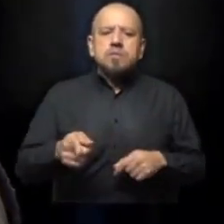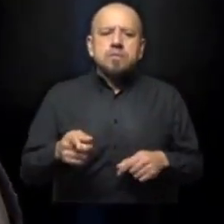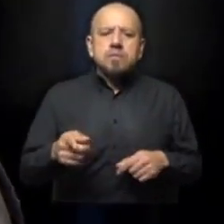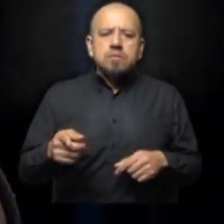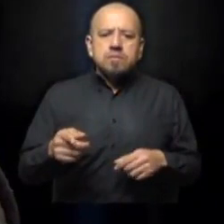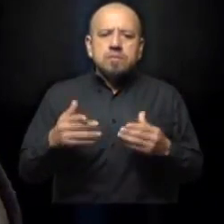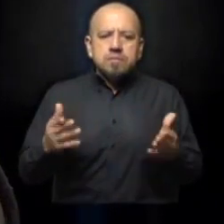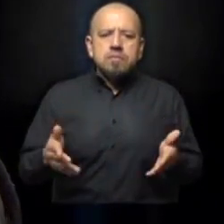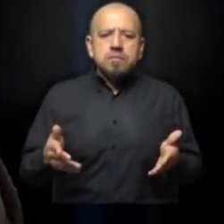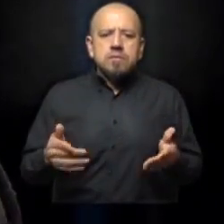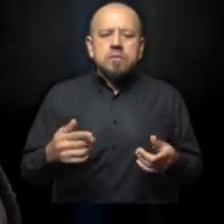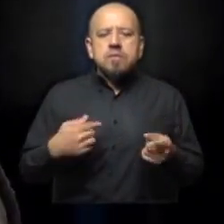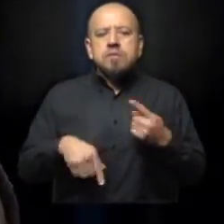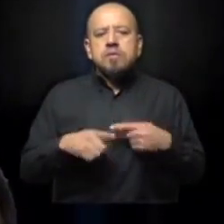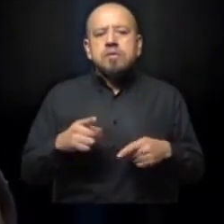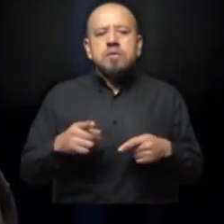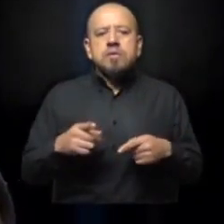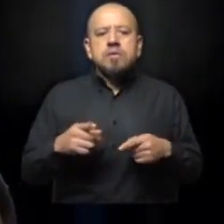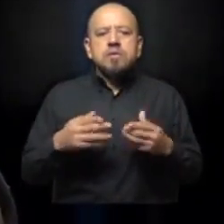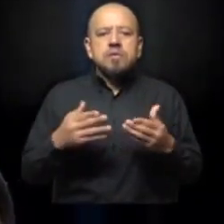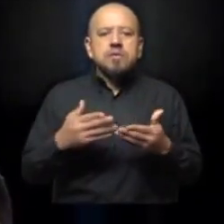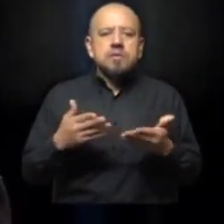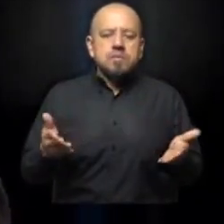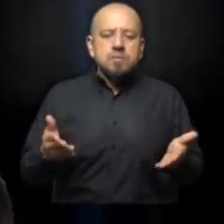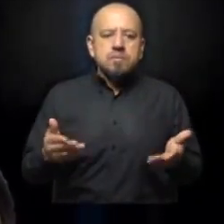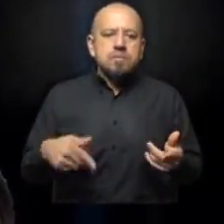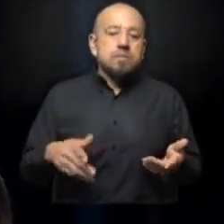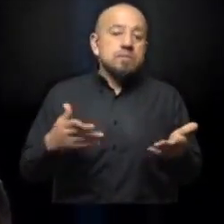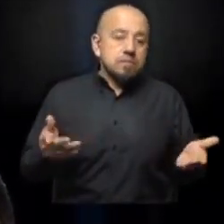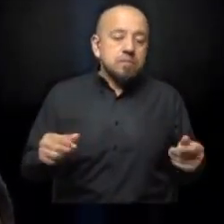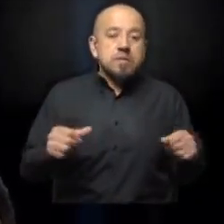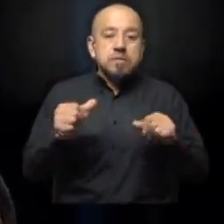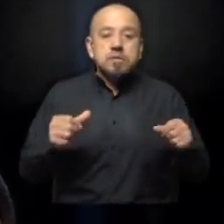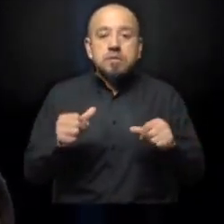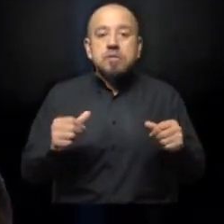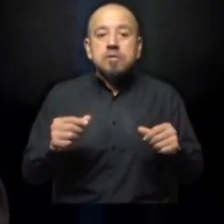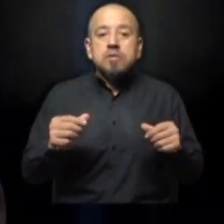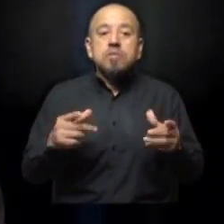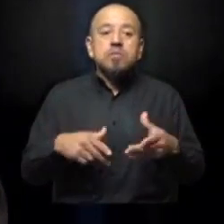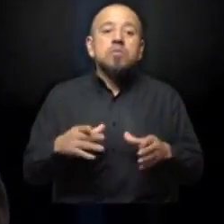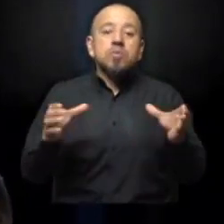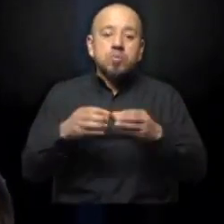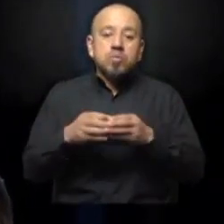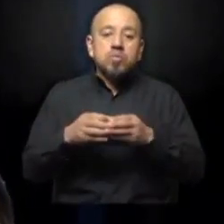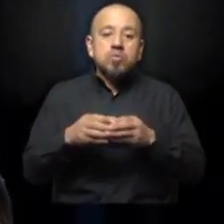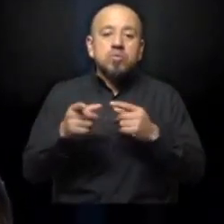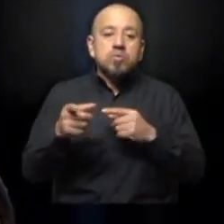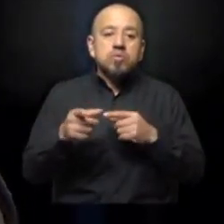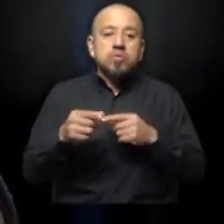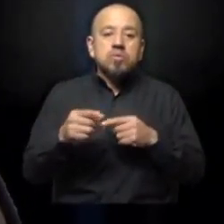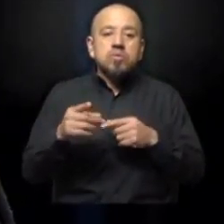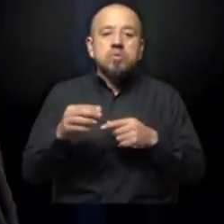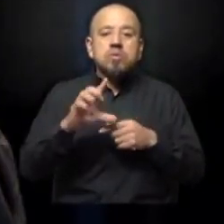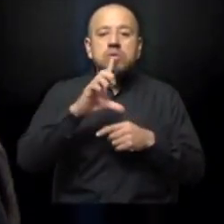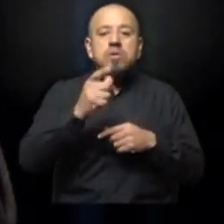dejar de pasar de ser una intérprete a meterte en una banda una muy especial a más como el de a tabárez